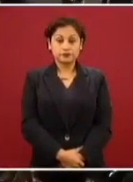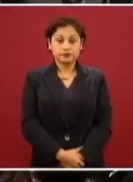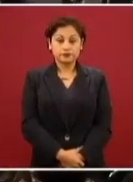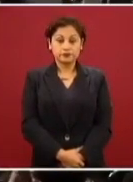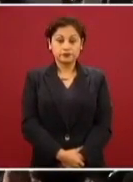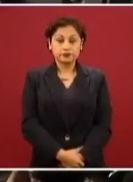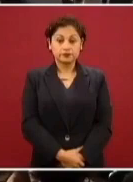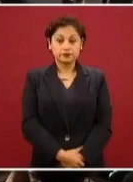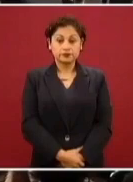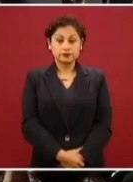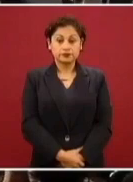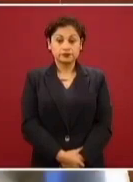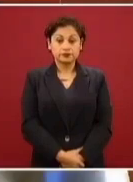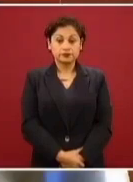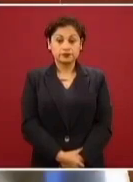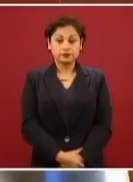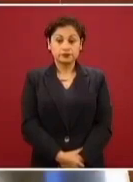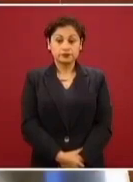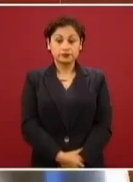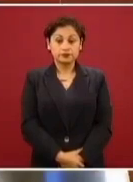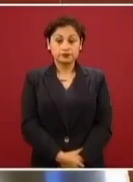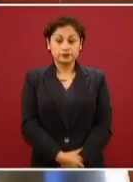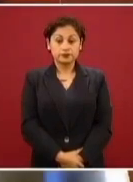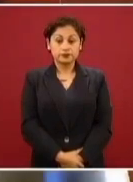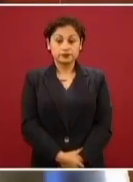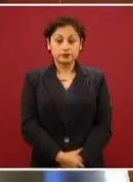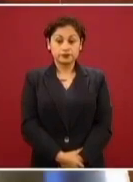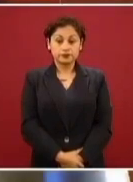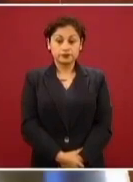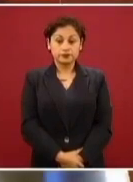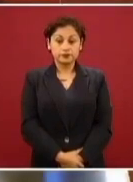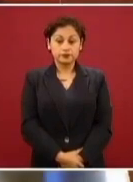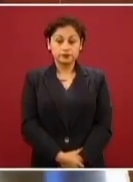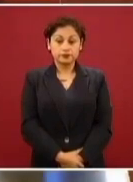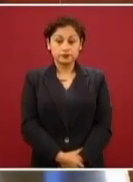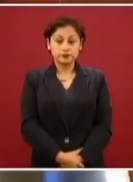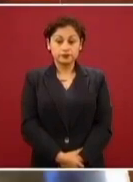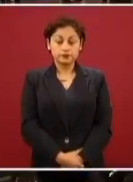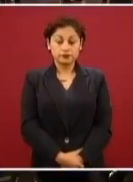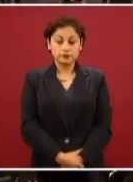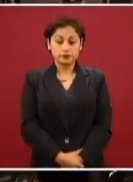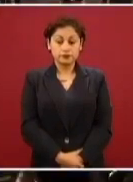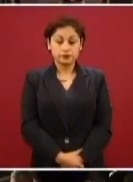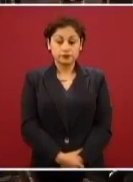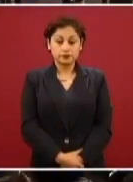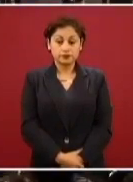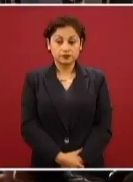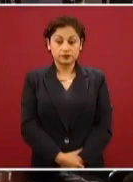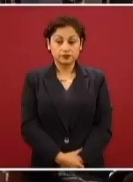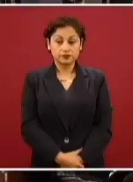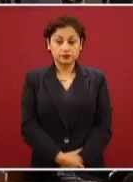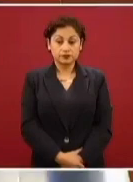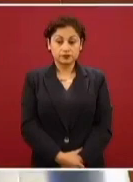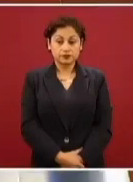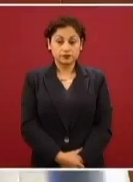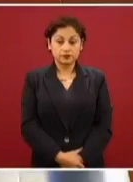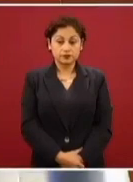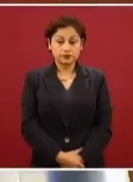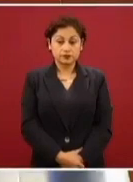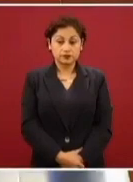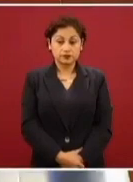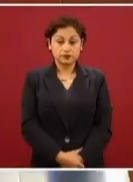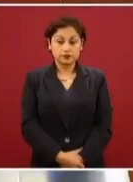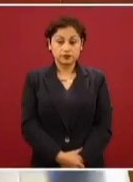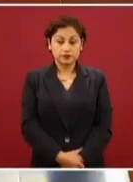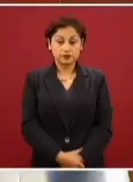que se imprimirán 6 millones de cachitos habrá siempre mios 20 millones de pesos cada uno y el sorteo será el próximo